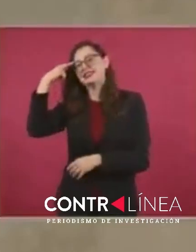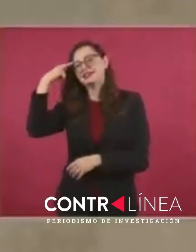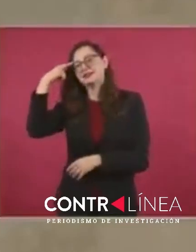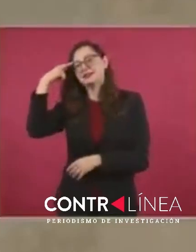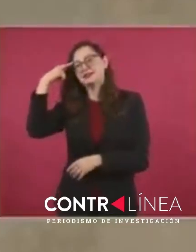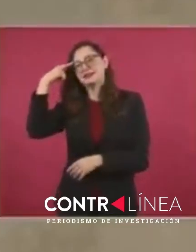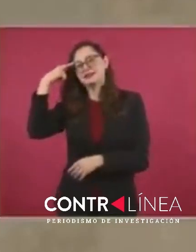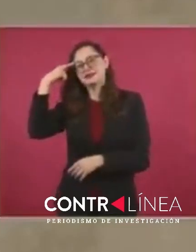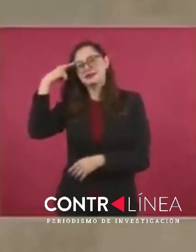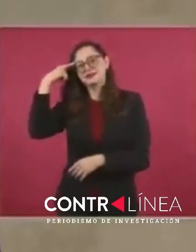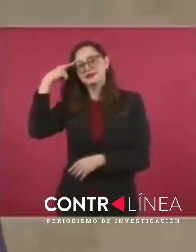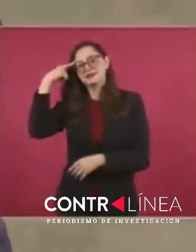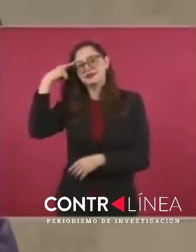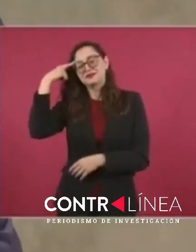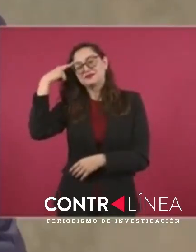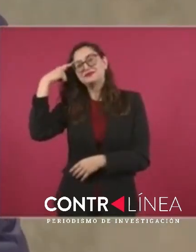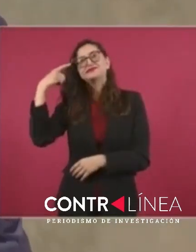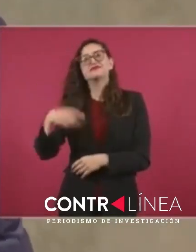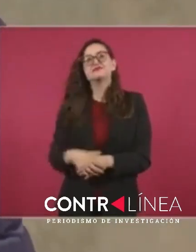¿no?, con mucho esfuerzo,